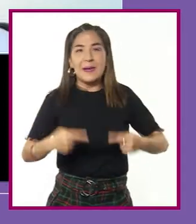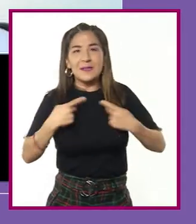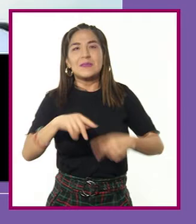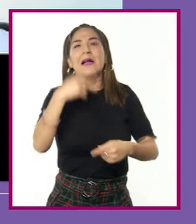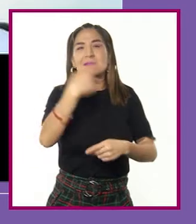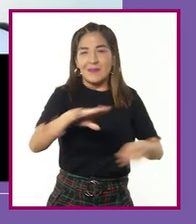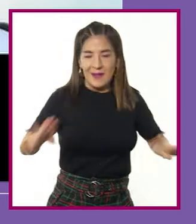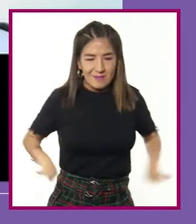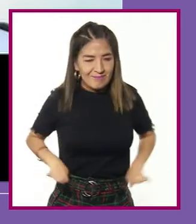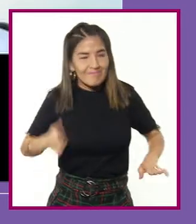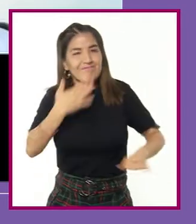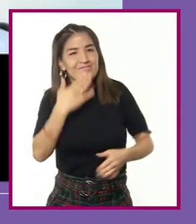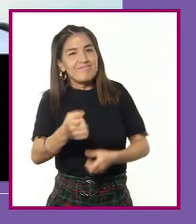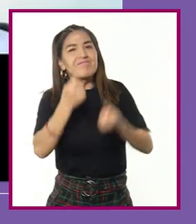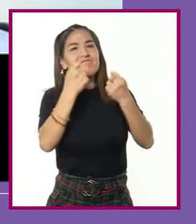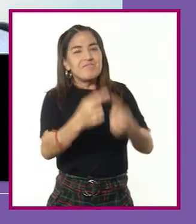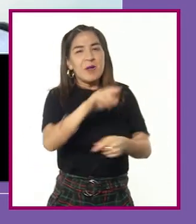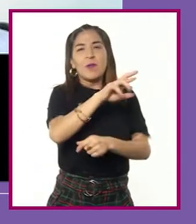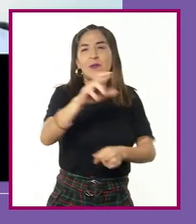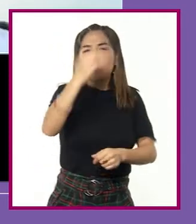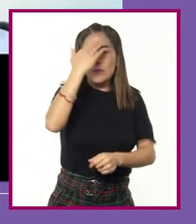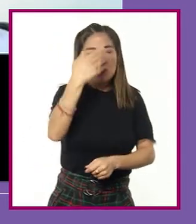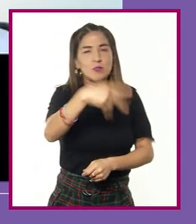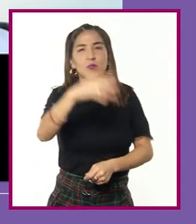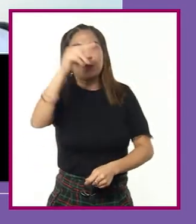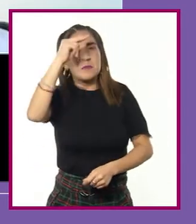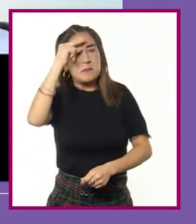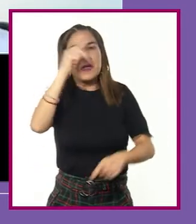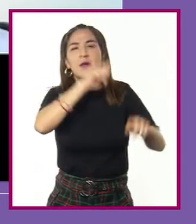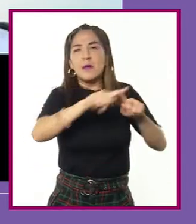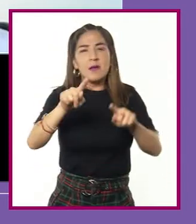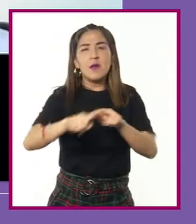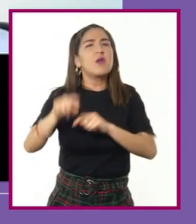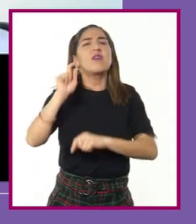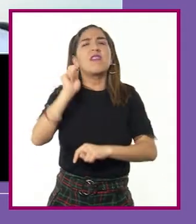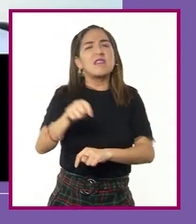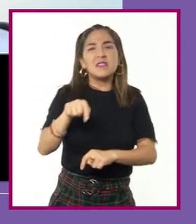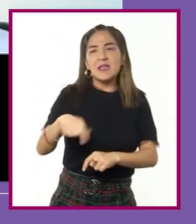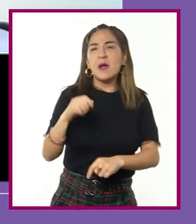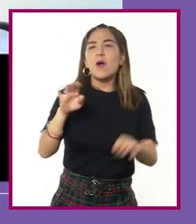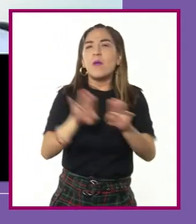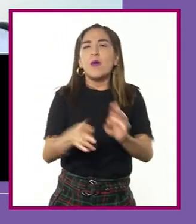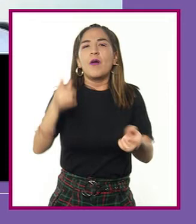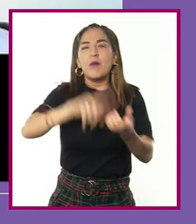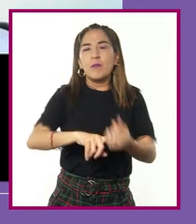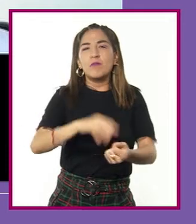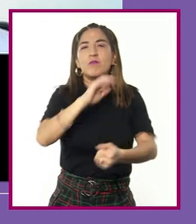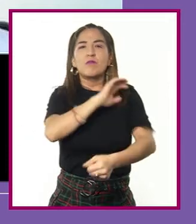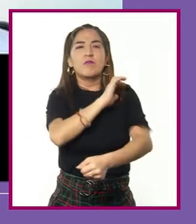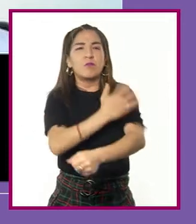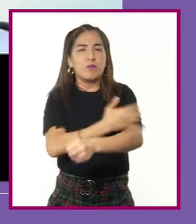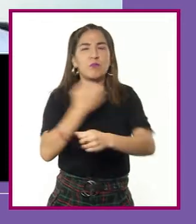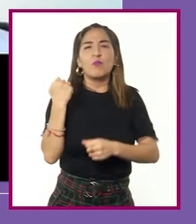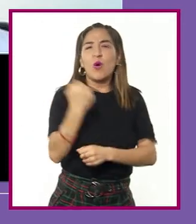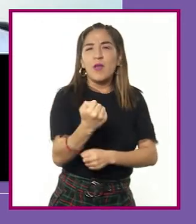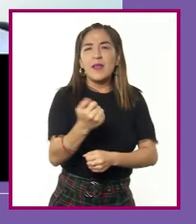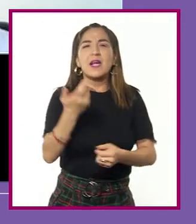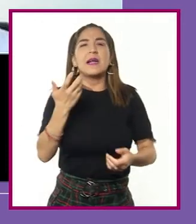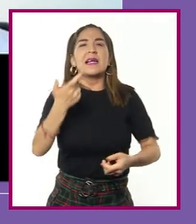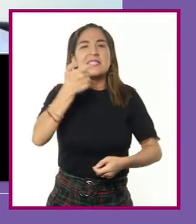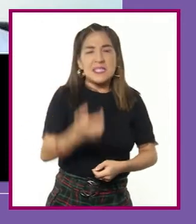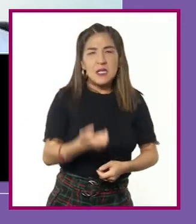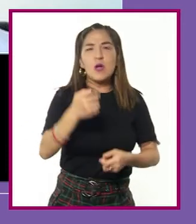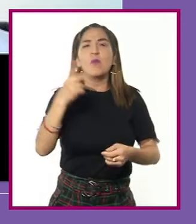sus características, llamémosle intelectuales y demás. Es decir, este poder se puede imponer desde cualquier perspectiva, puede ser económico, puede ser un